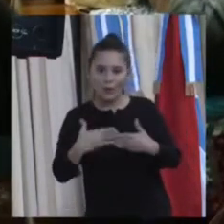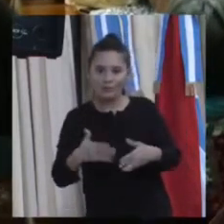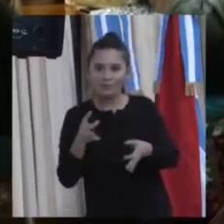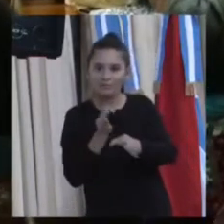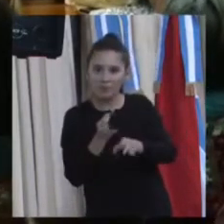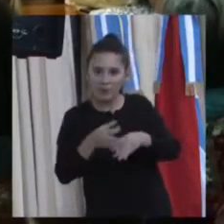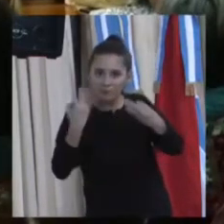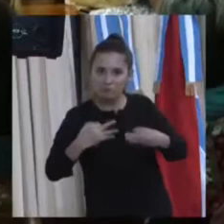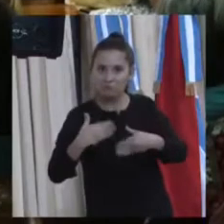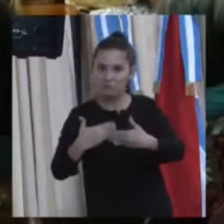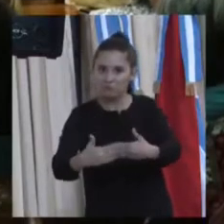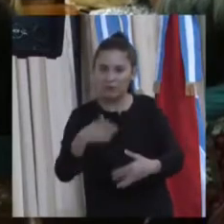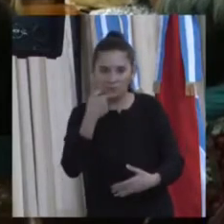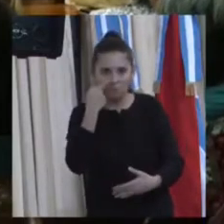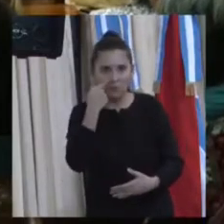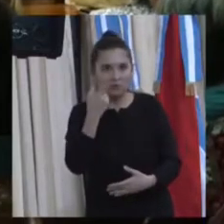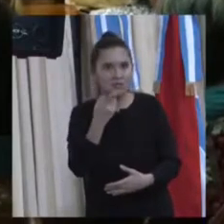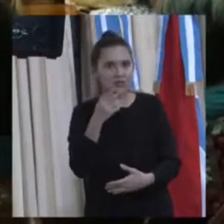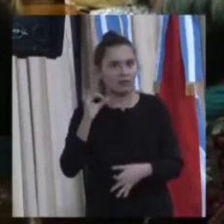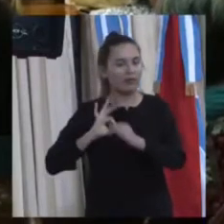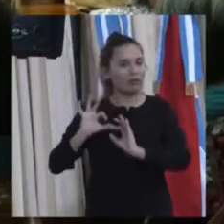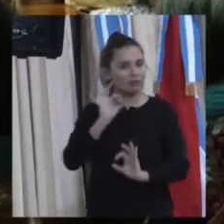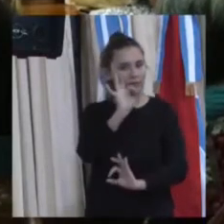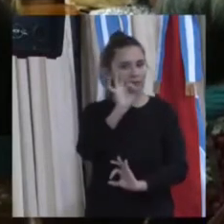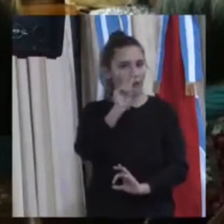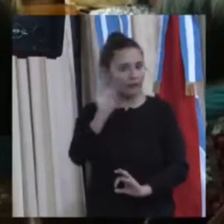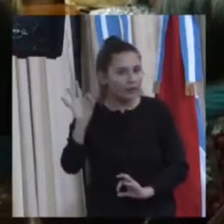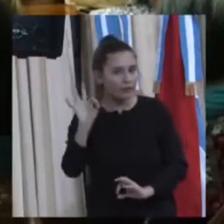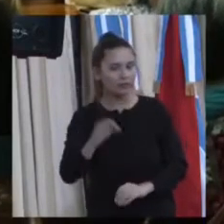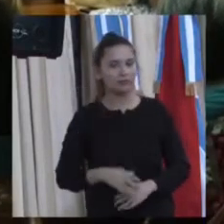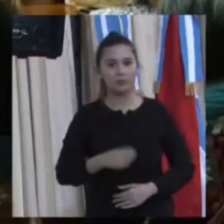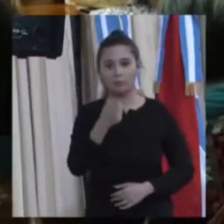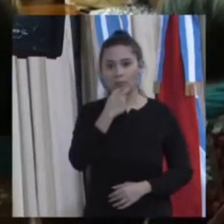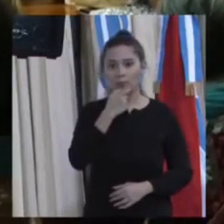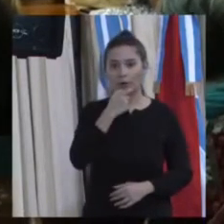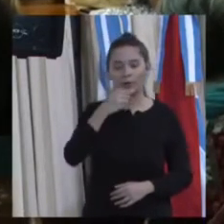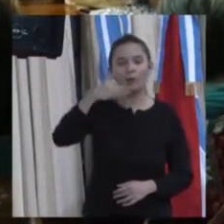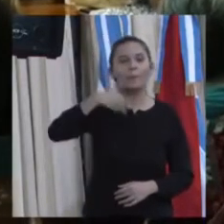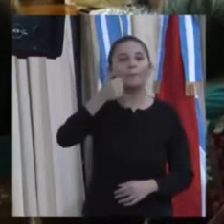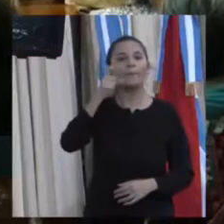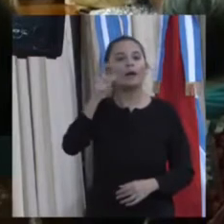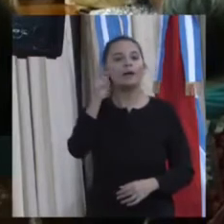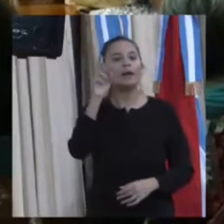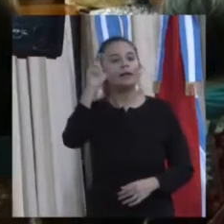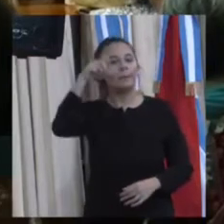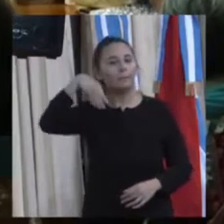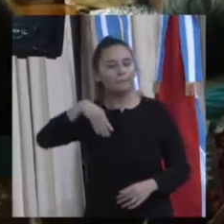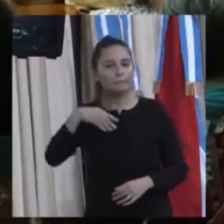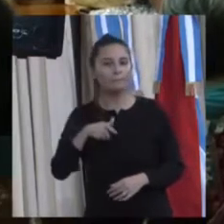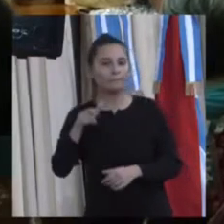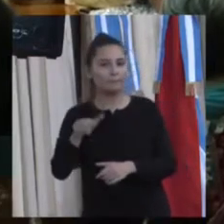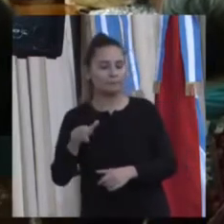e interesantes de la primera mitad del siglo XX, ¿no? Citemos solamente la figura de Antón Makarenko en la colonia Gorki, ¿no?, y